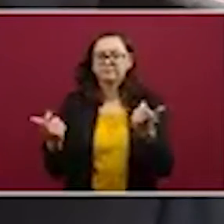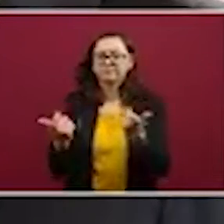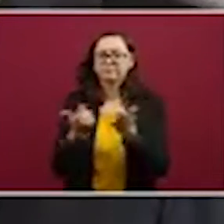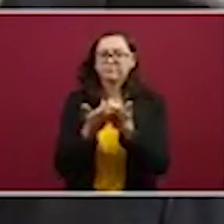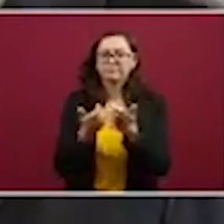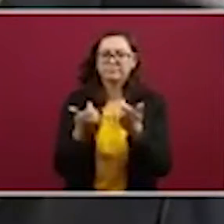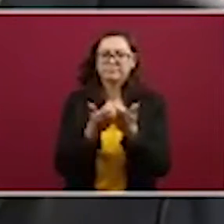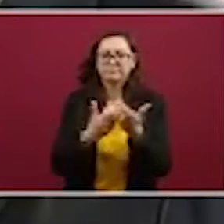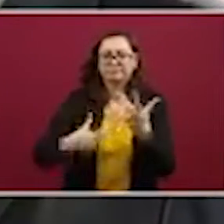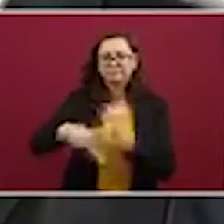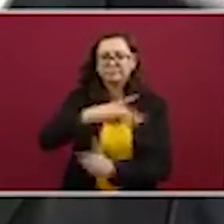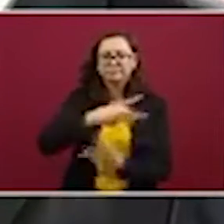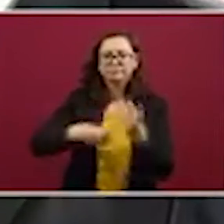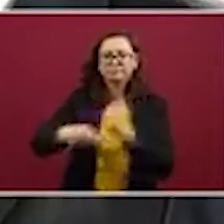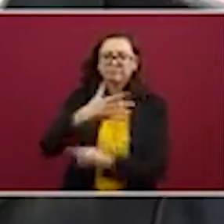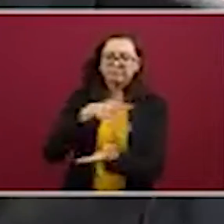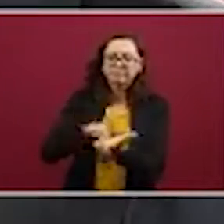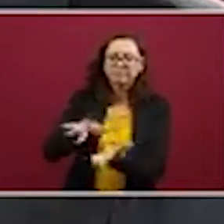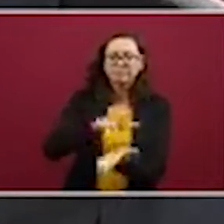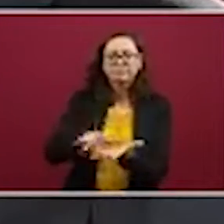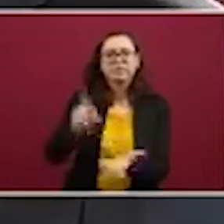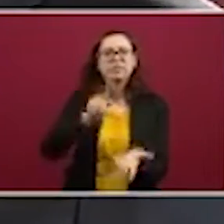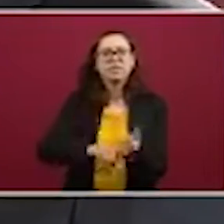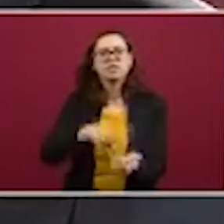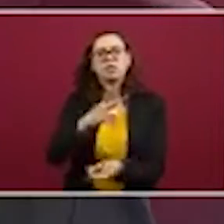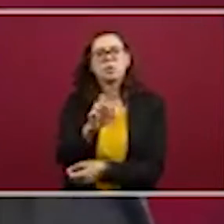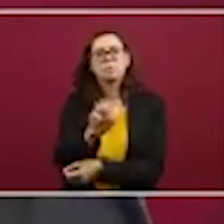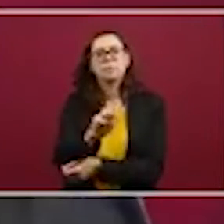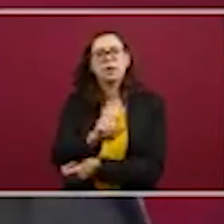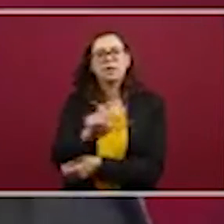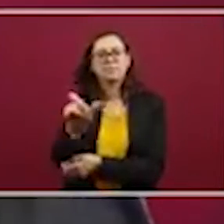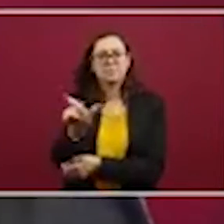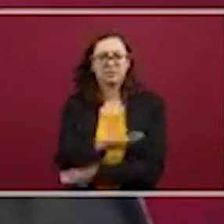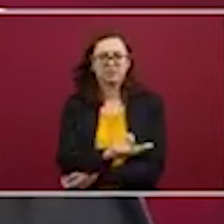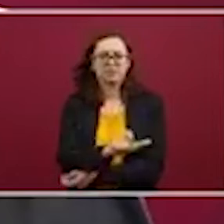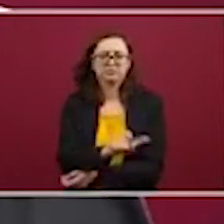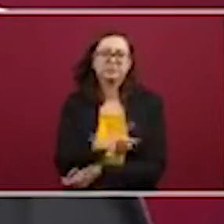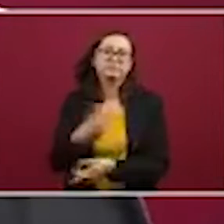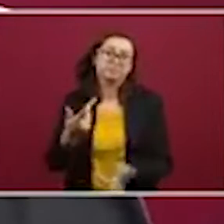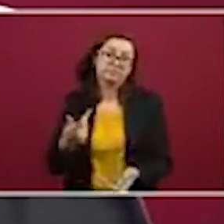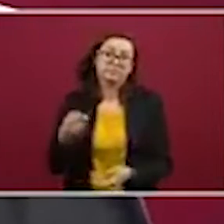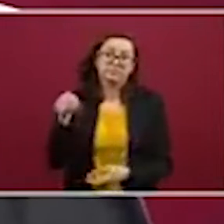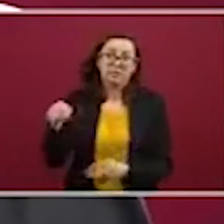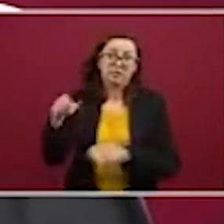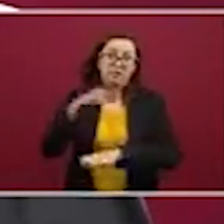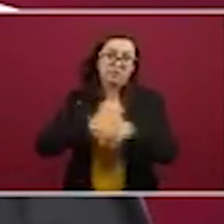de Pemex, que es una empresa de la nación